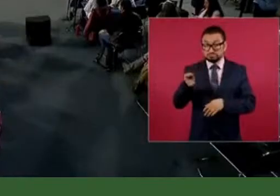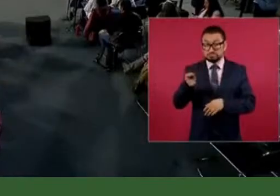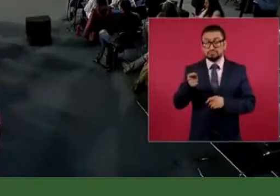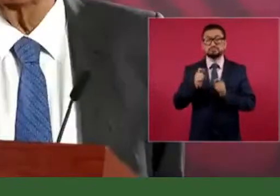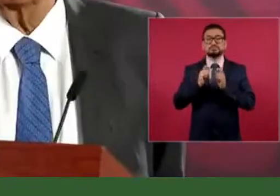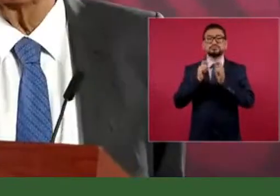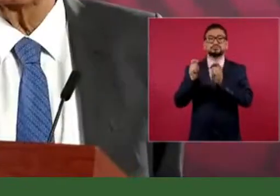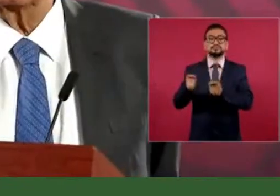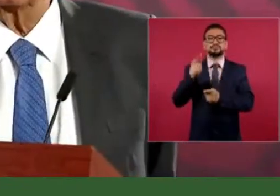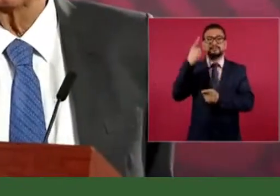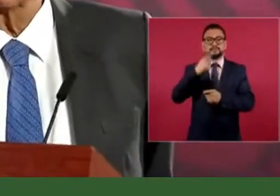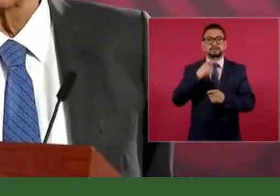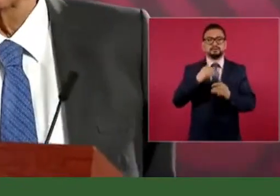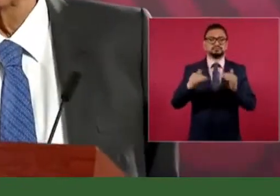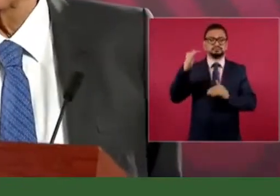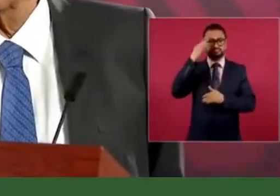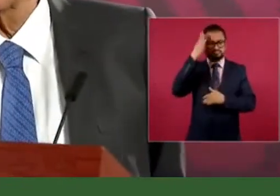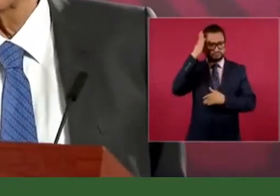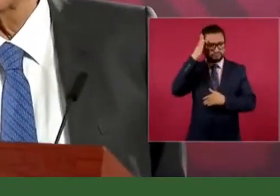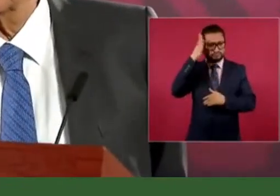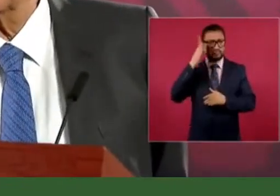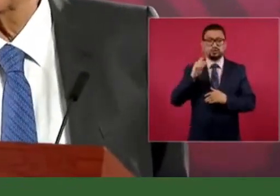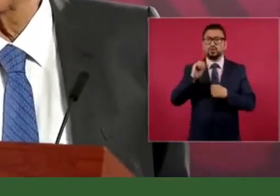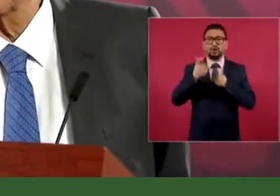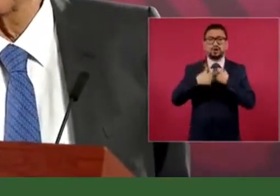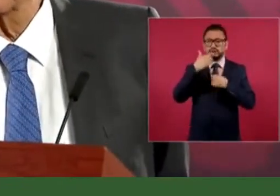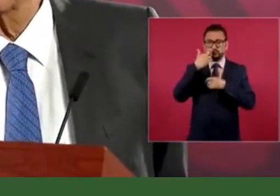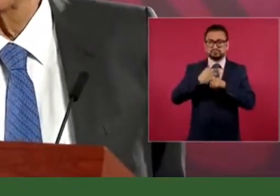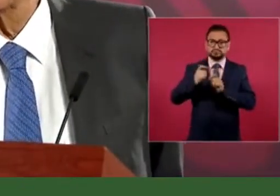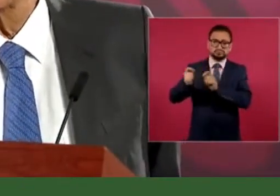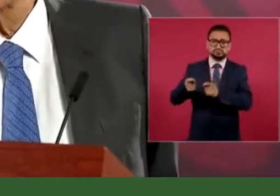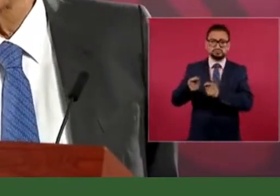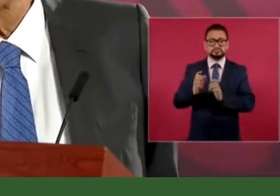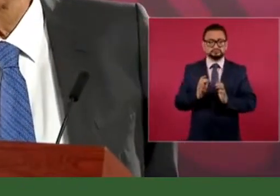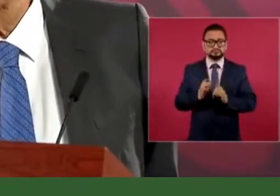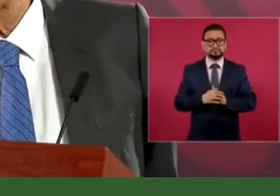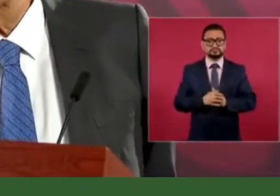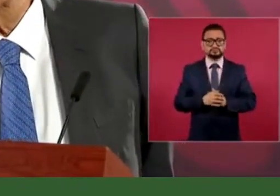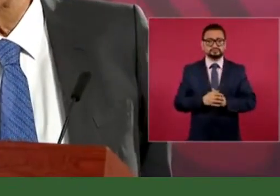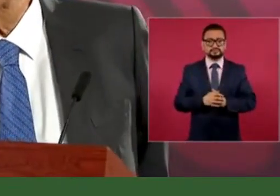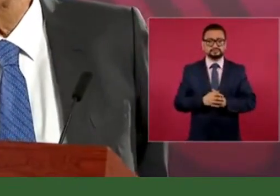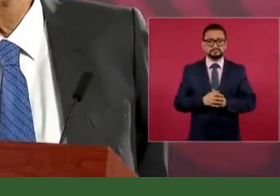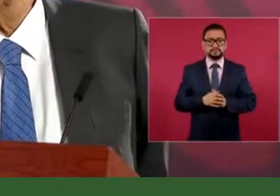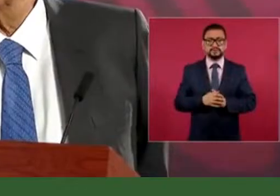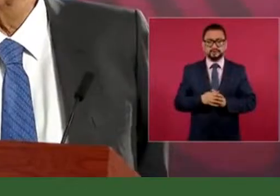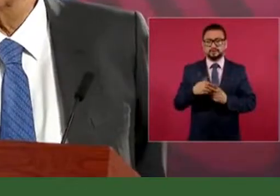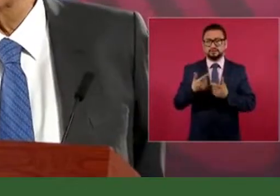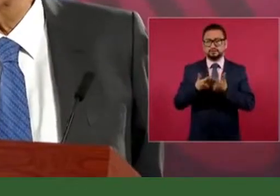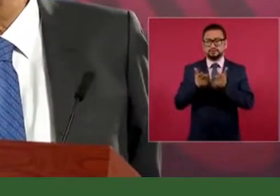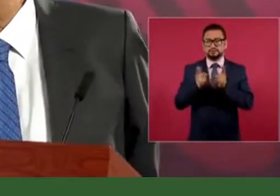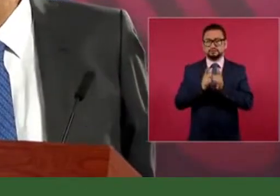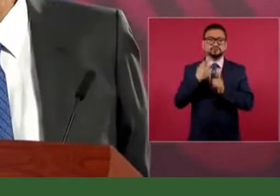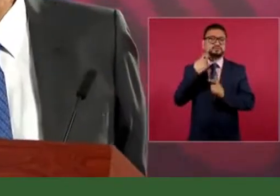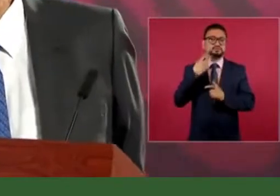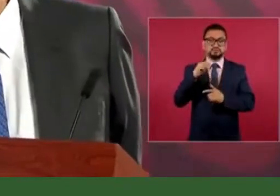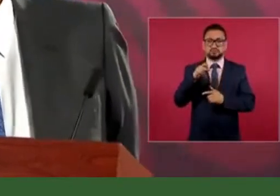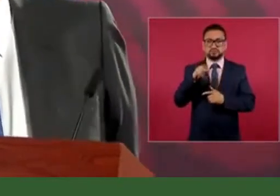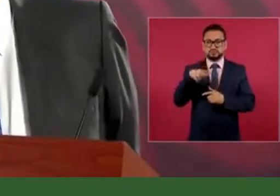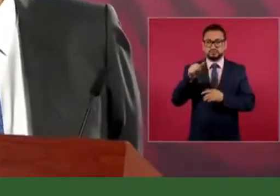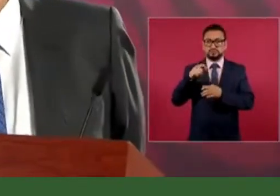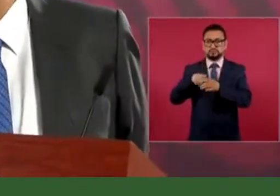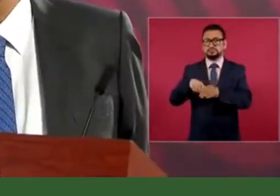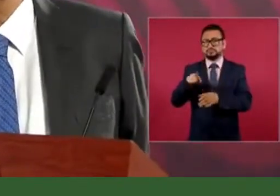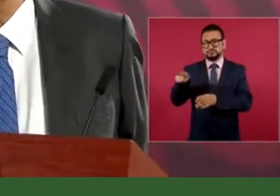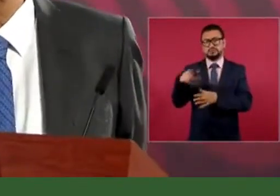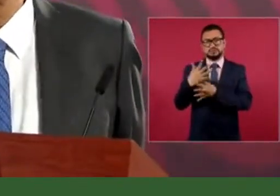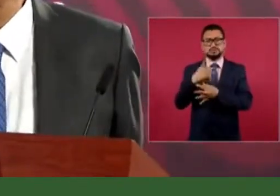para dirigente o para cualquier cargo en Morena, ella me